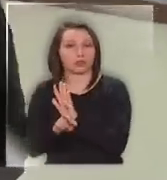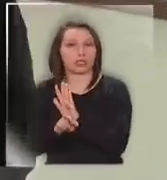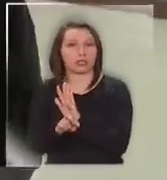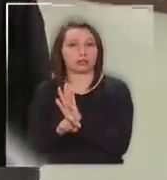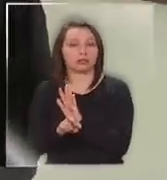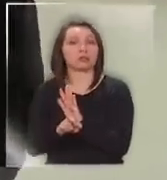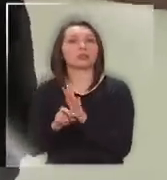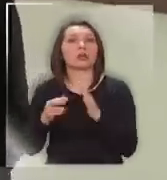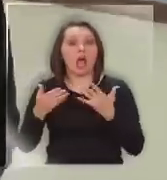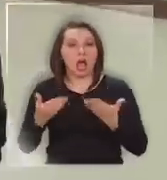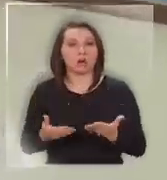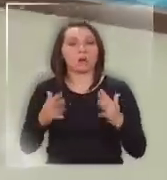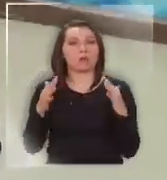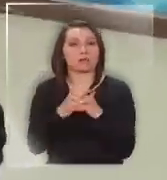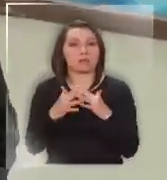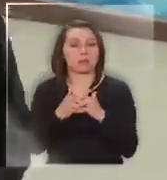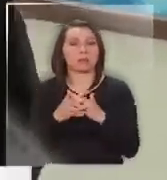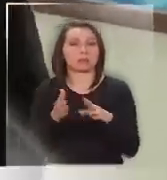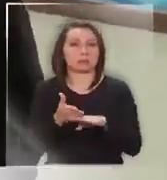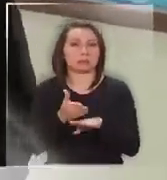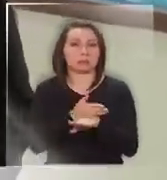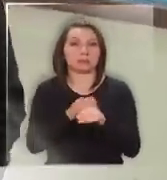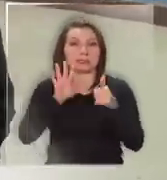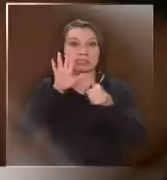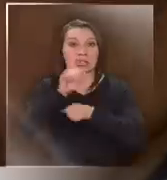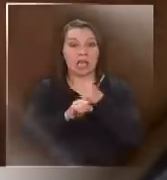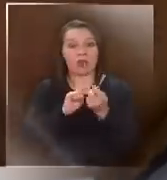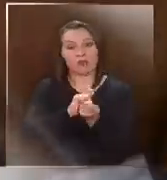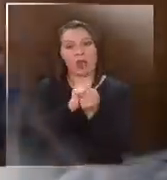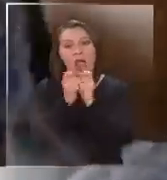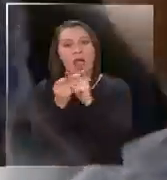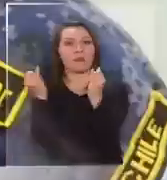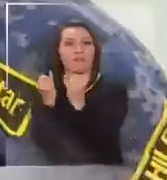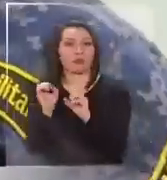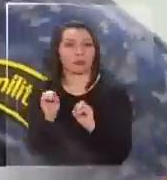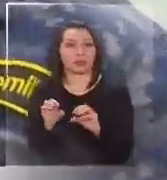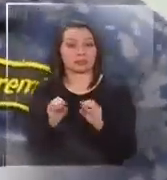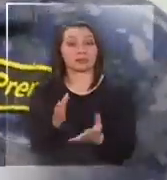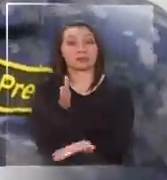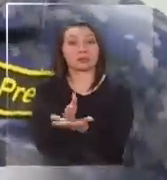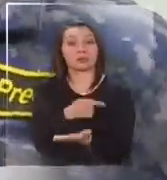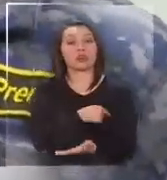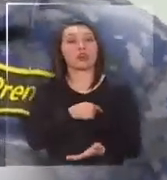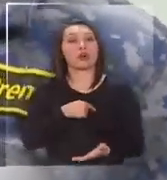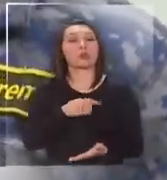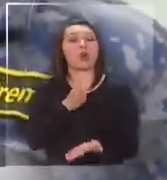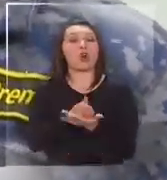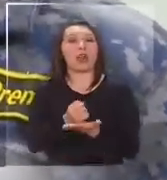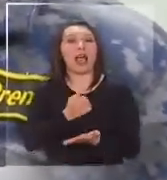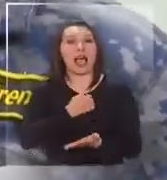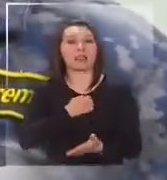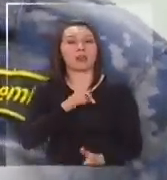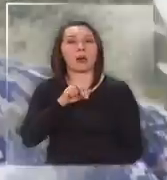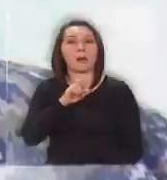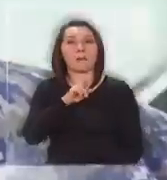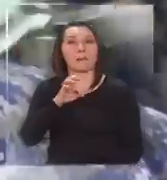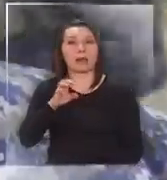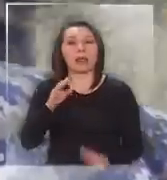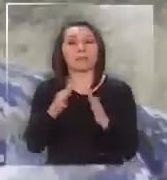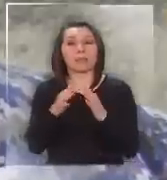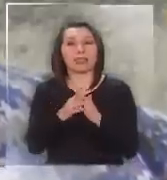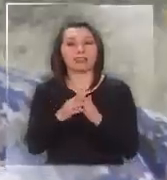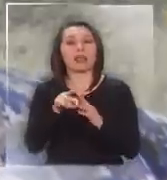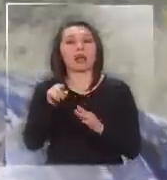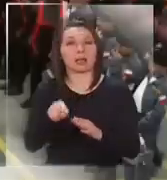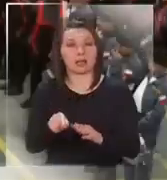¿sí?, a uno premilitar, hace 6 años. El establecimiento se llama Colegio Católico Premilitar Víctor Antonio y